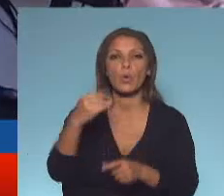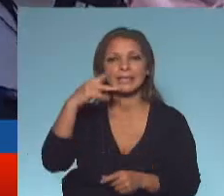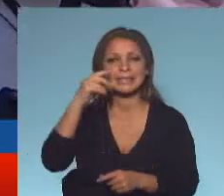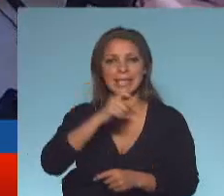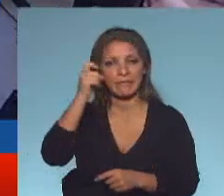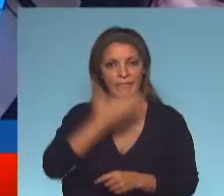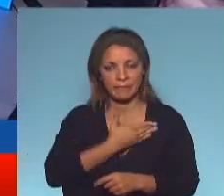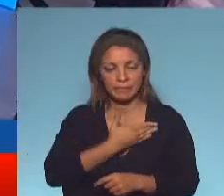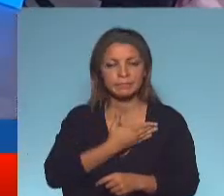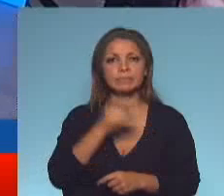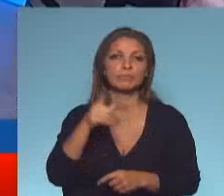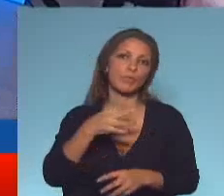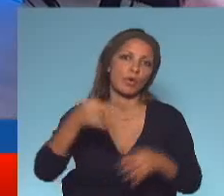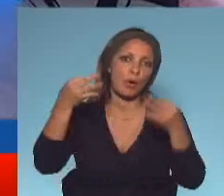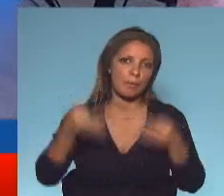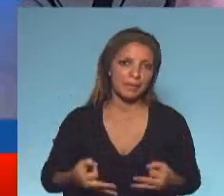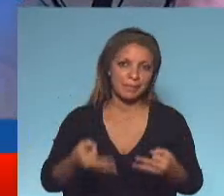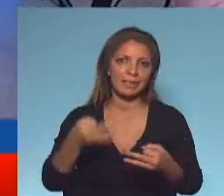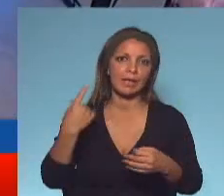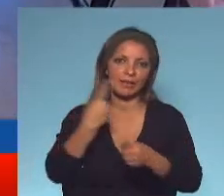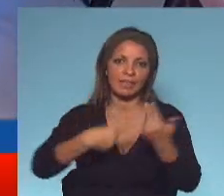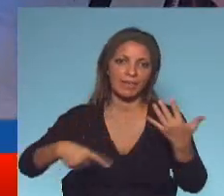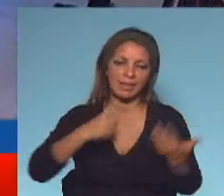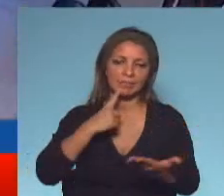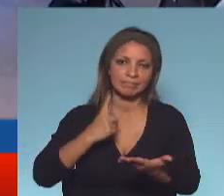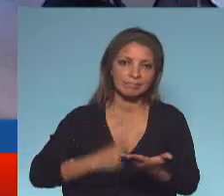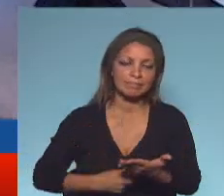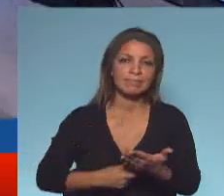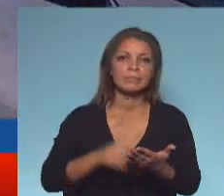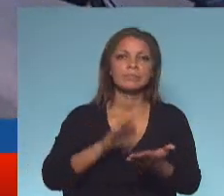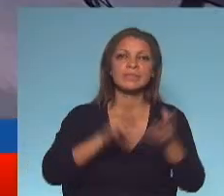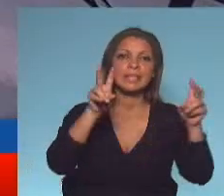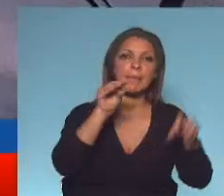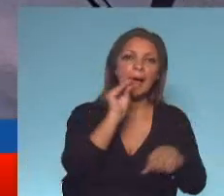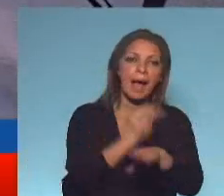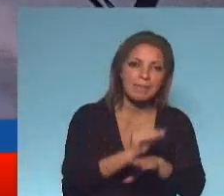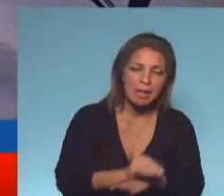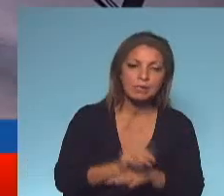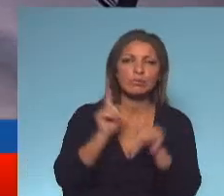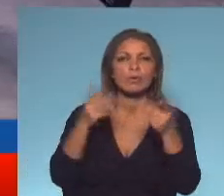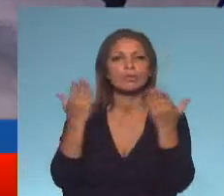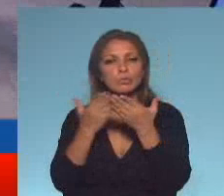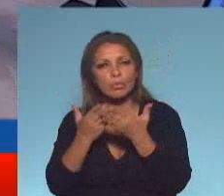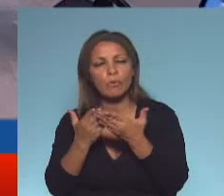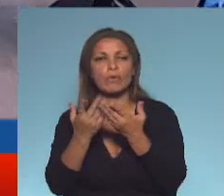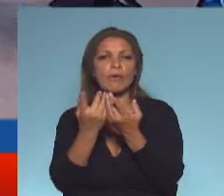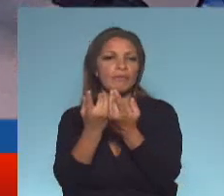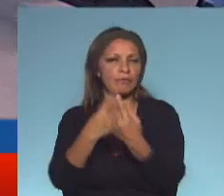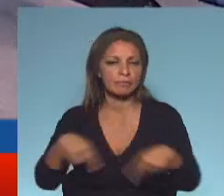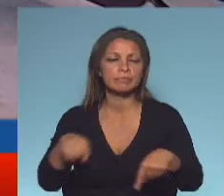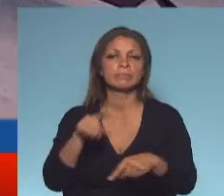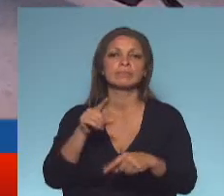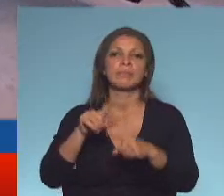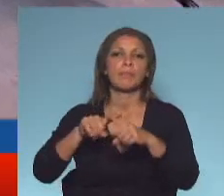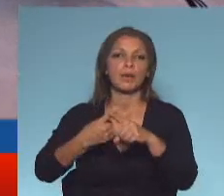comprometida con muchas de las políticas que estamos encarando, tanto en el aspecto alimentario y en estudios que llevan adelante, como en lo que tiene que ver con